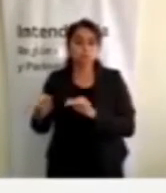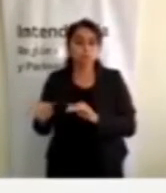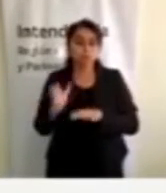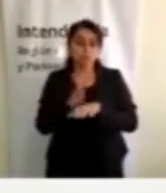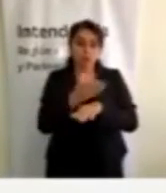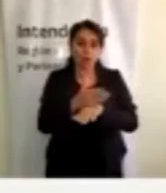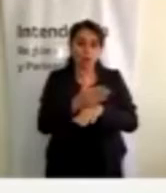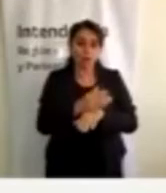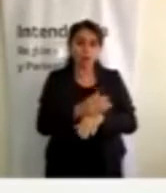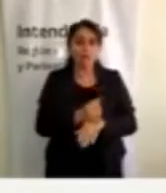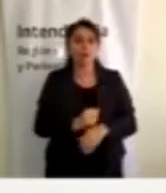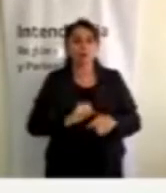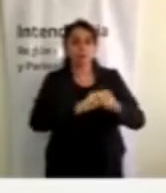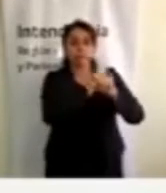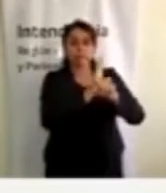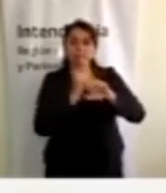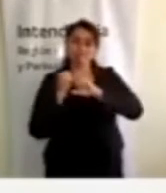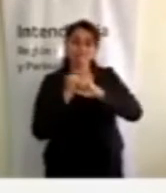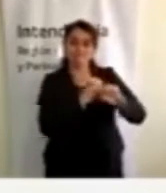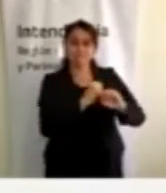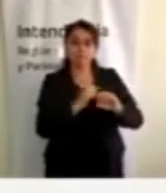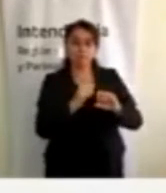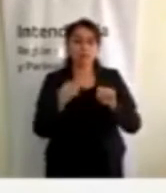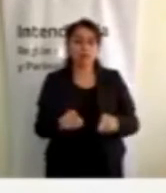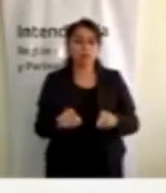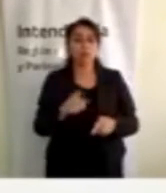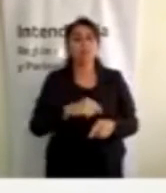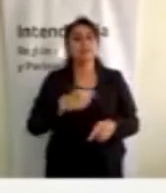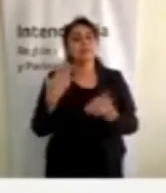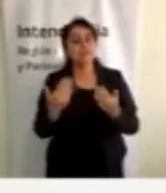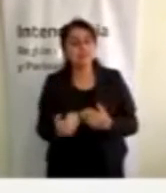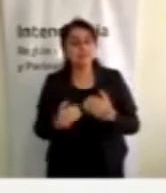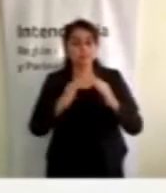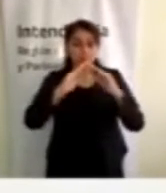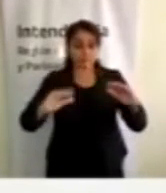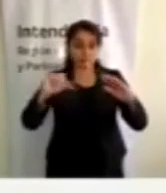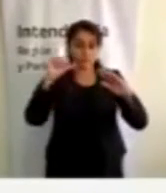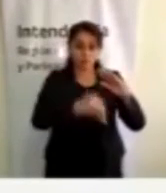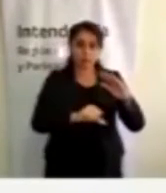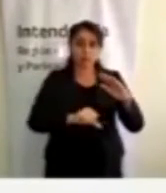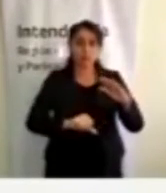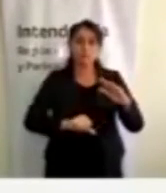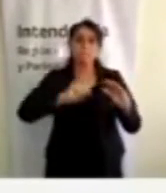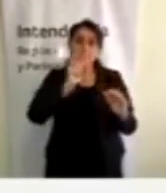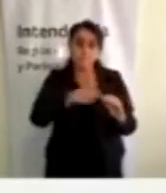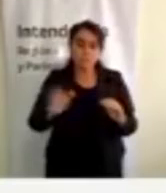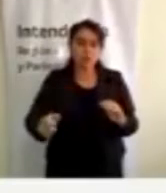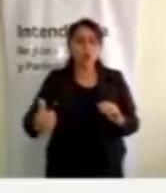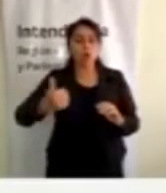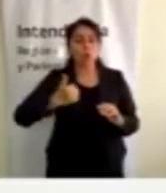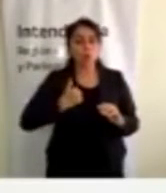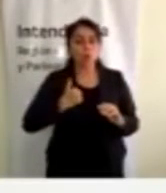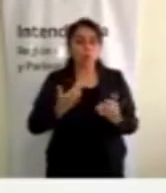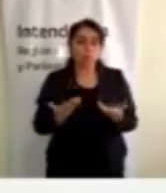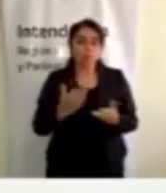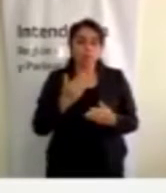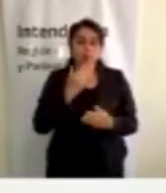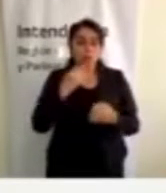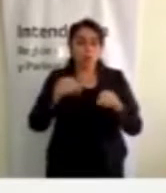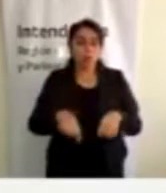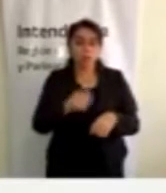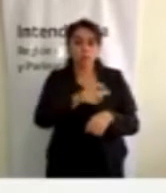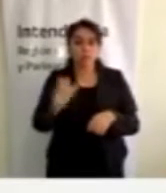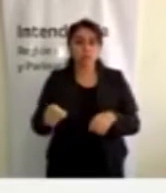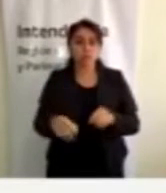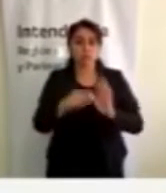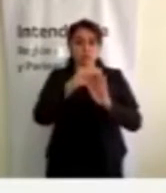pero necesitamos que la gente deje de infringir la cuarentena, tiene que tomar las medidas, porque las personas hoy día no